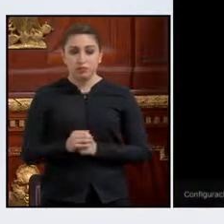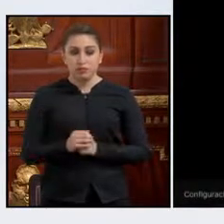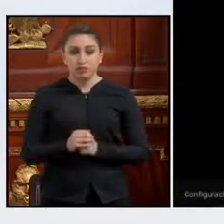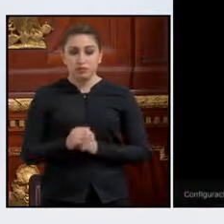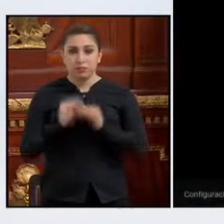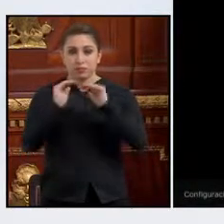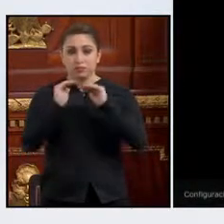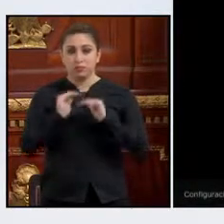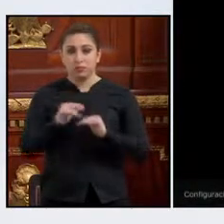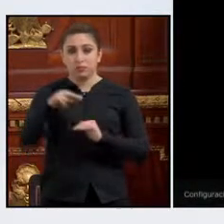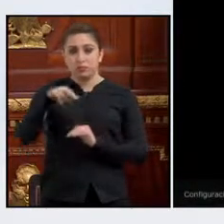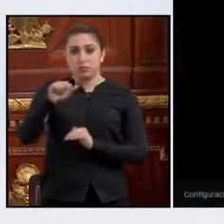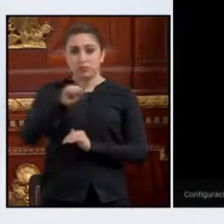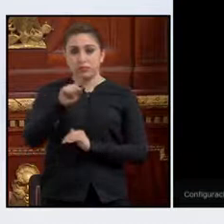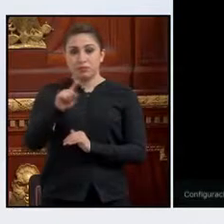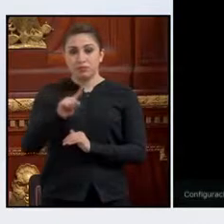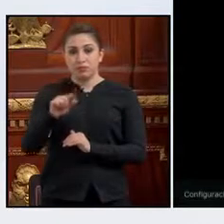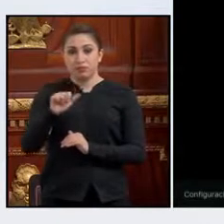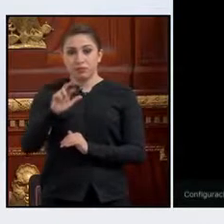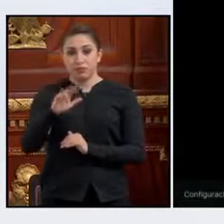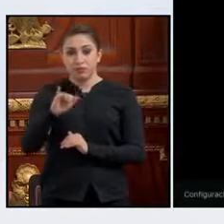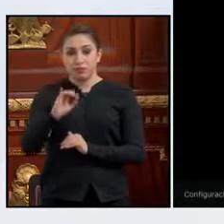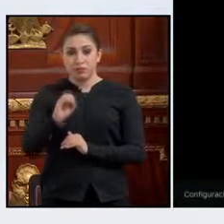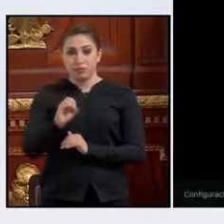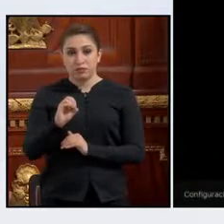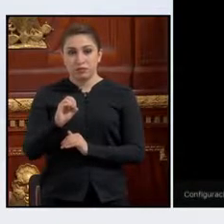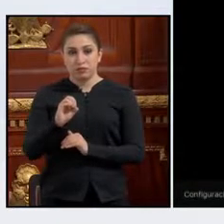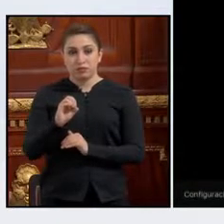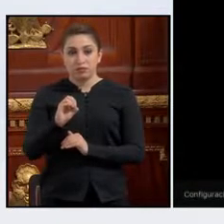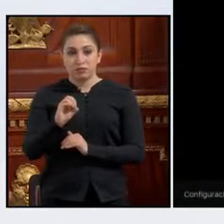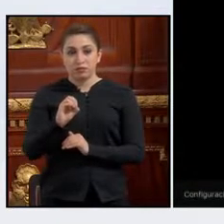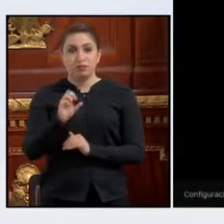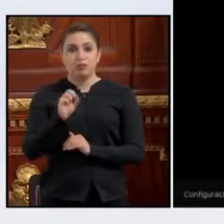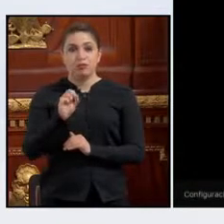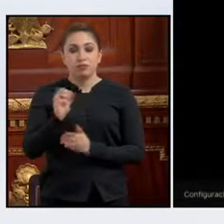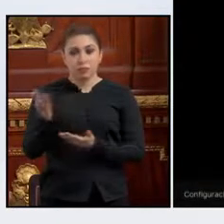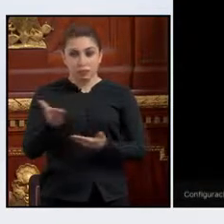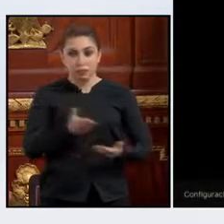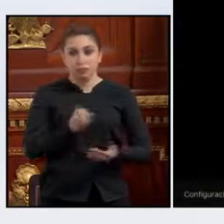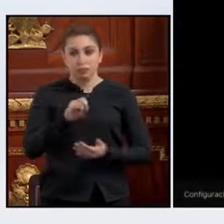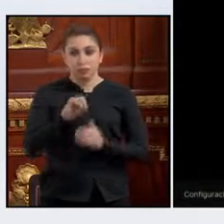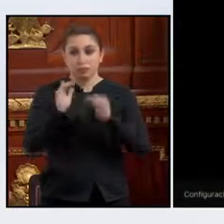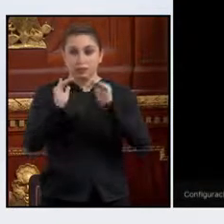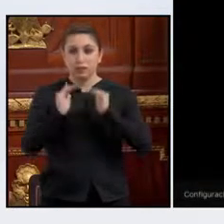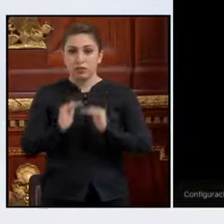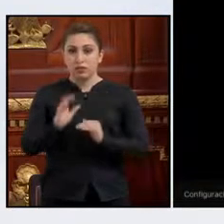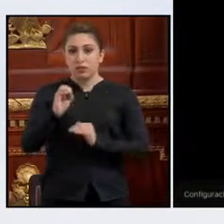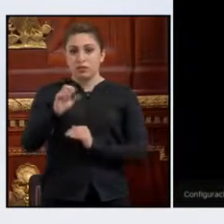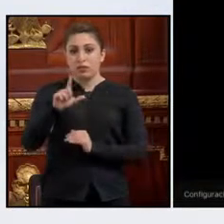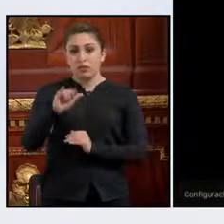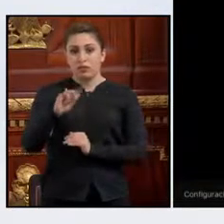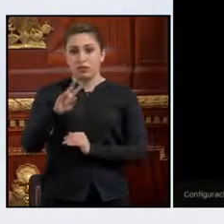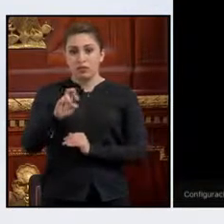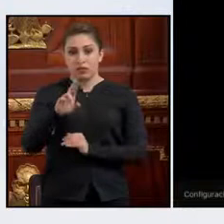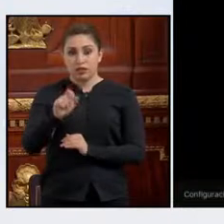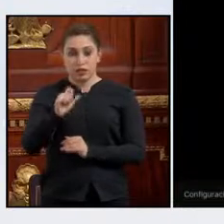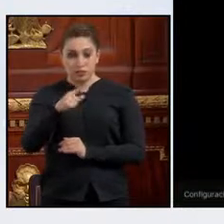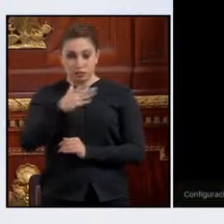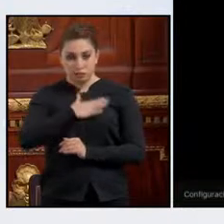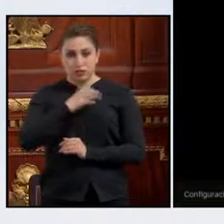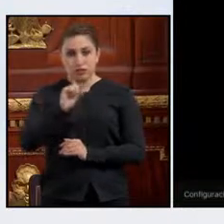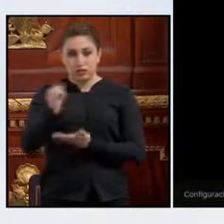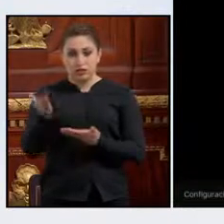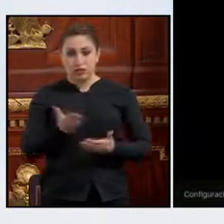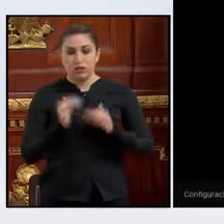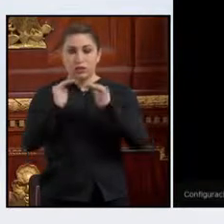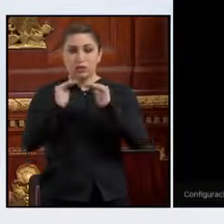Norberto Sánchez Nazario. Presente. Nazario Norberto Sánchez, presente. Olivera Reyes Donagio Ofelia, presente.